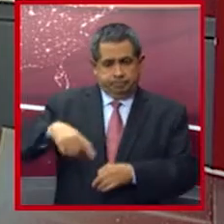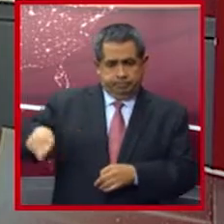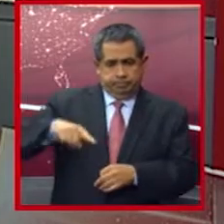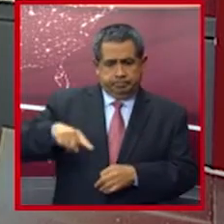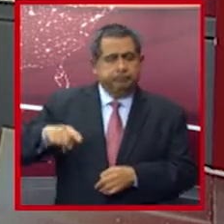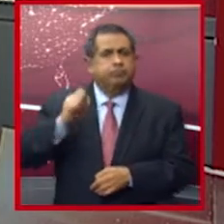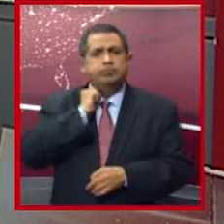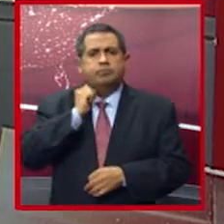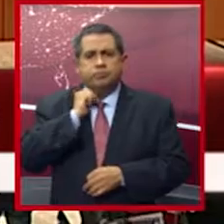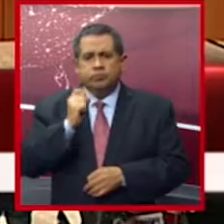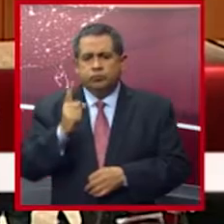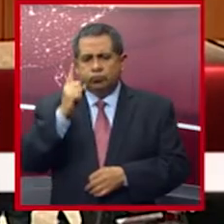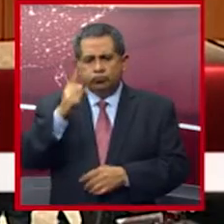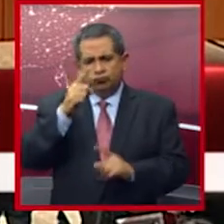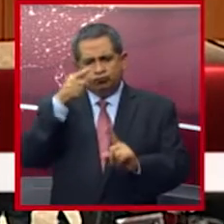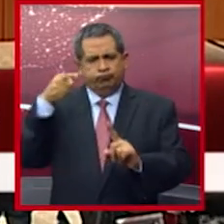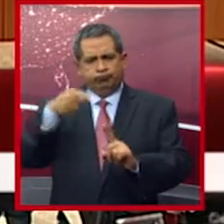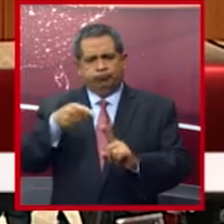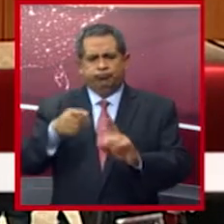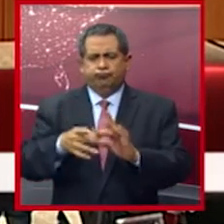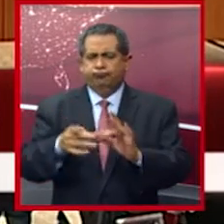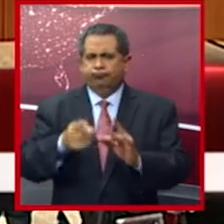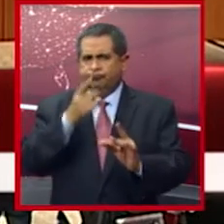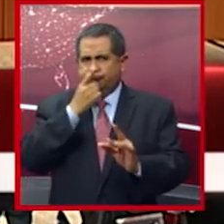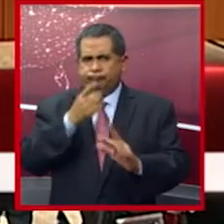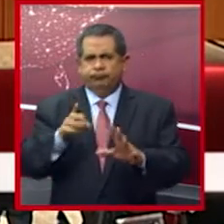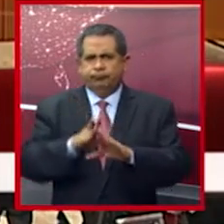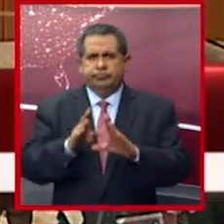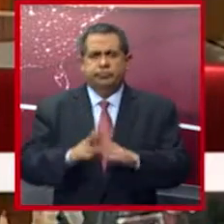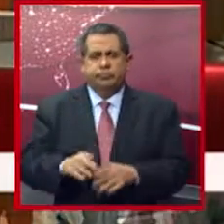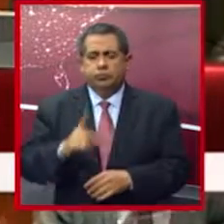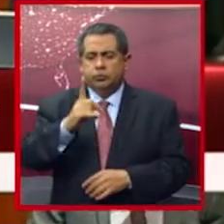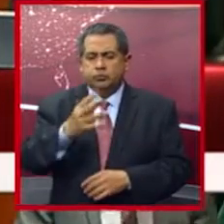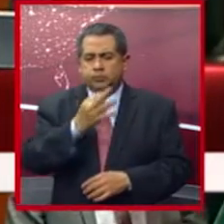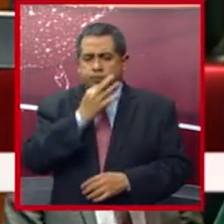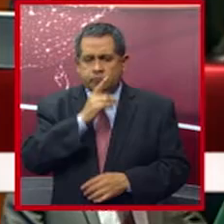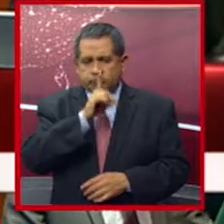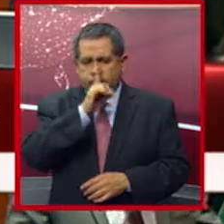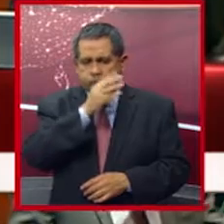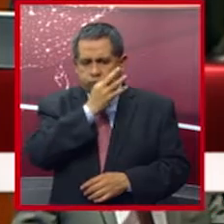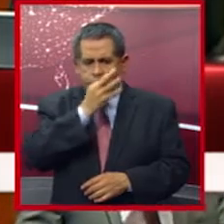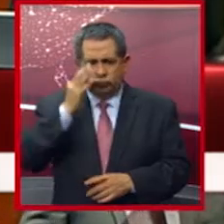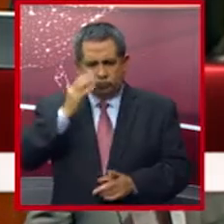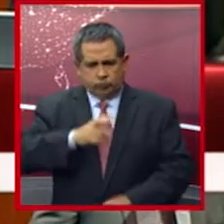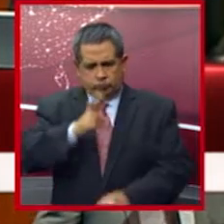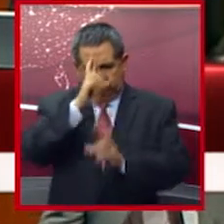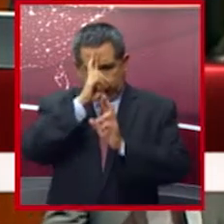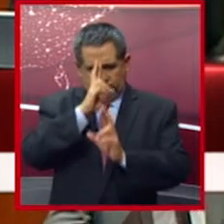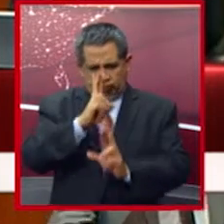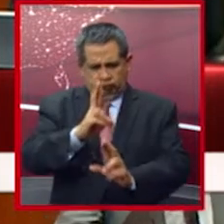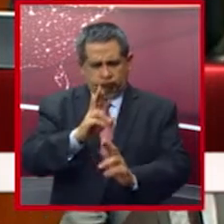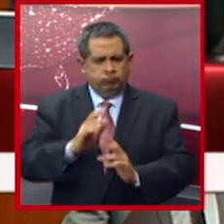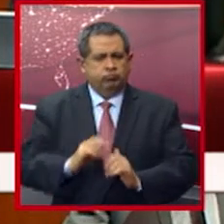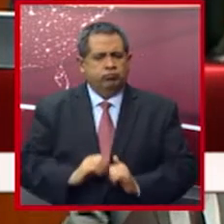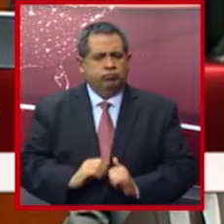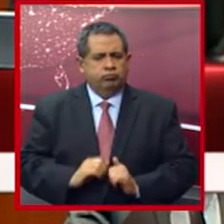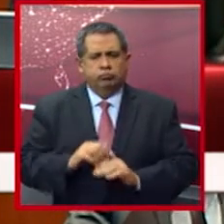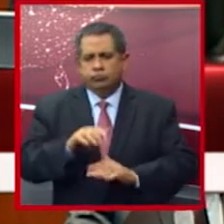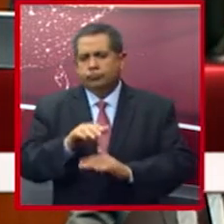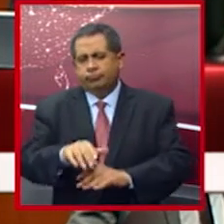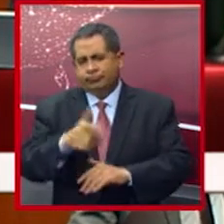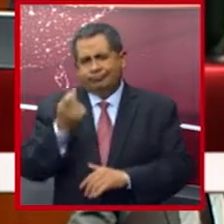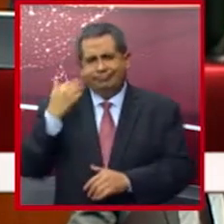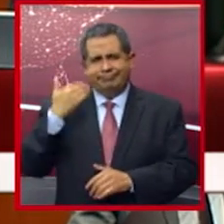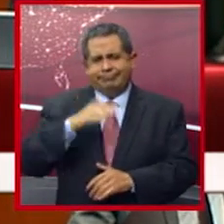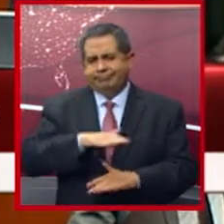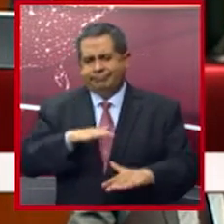Pleno, uno de los asuntos abordados por la Cámara Alta fue un minuto de silencio en memoria de las personas fallecidas a consecuencia de los sismos ocurridos